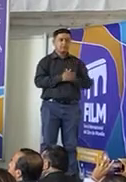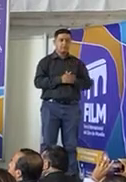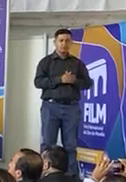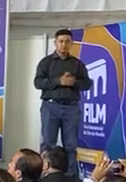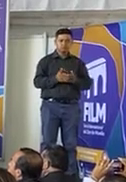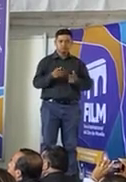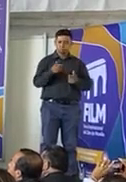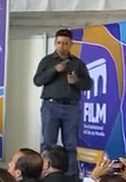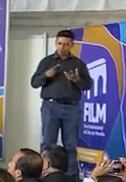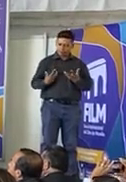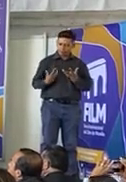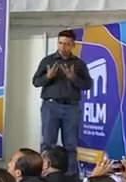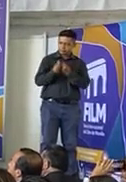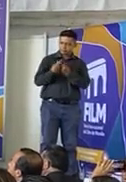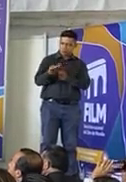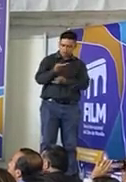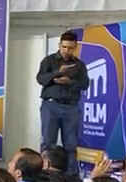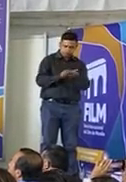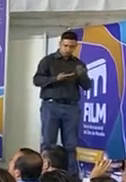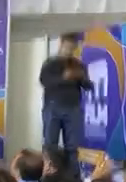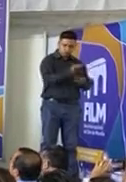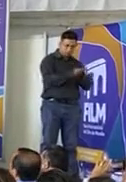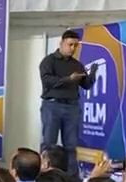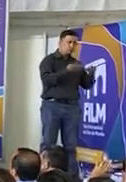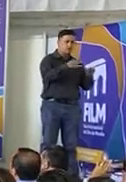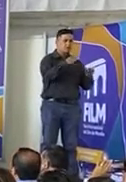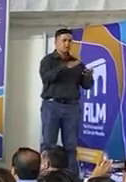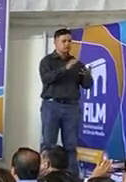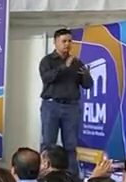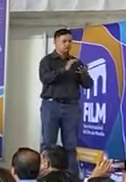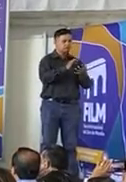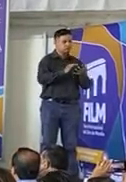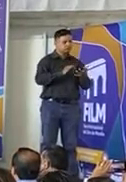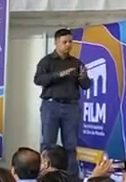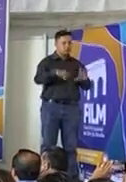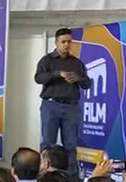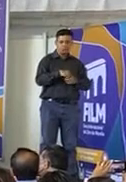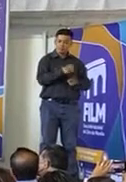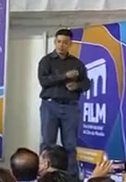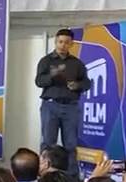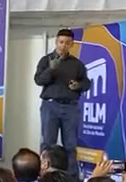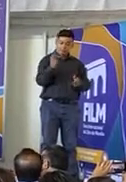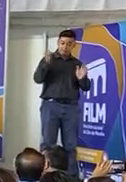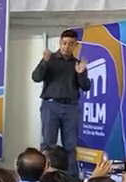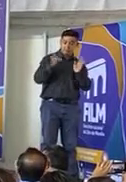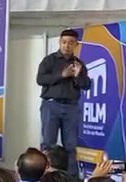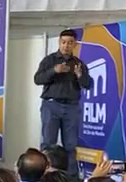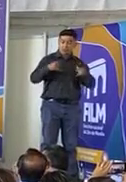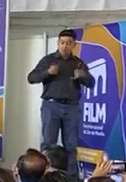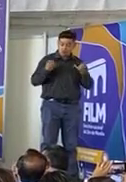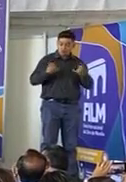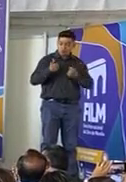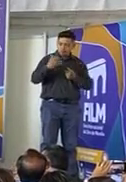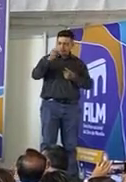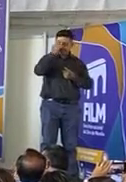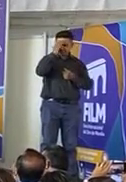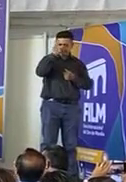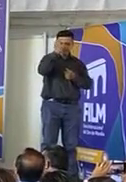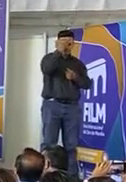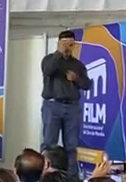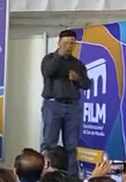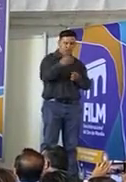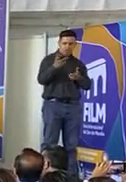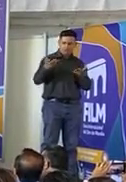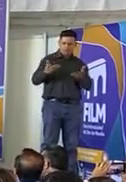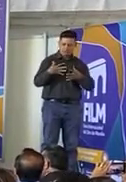donde juntos compartimos nuestras lecturas y donde más de 10.000 jóvenes conocieron a los